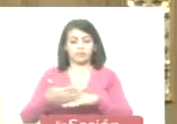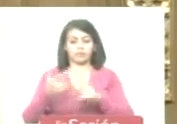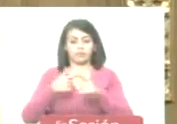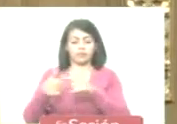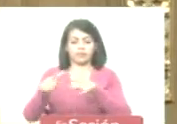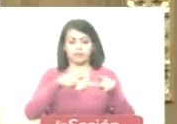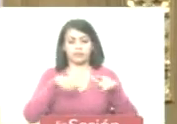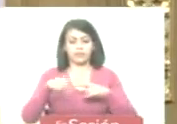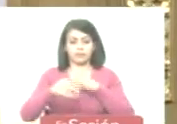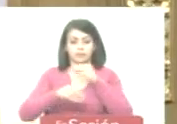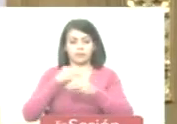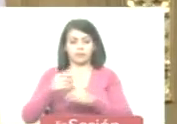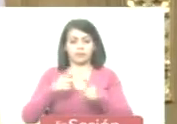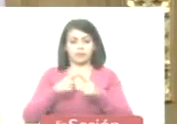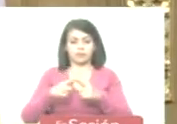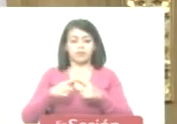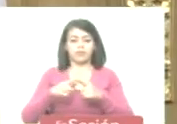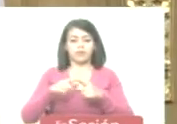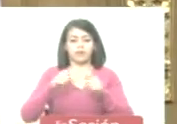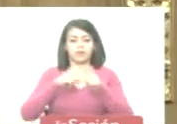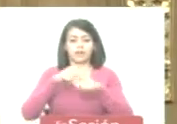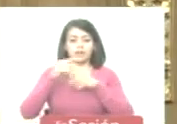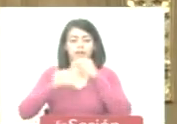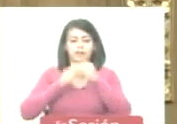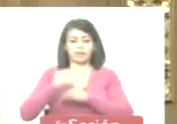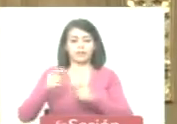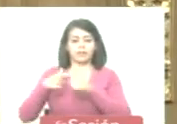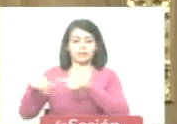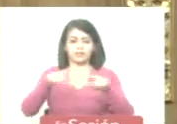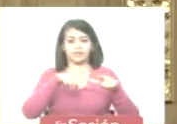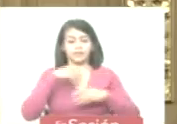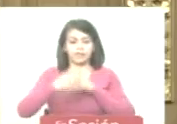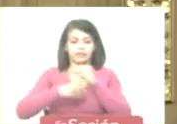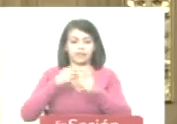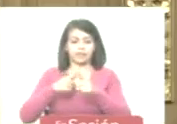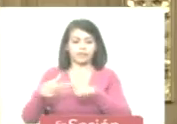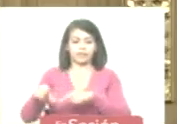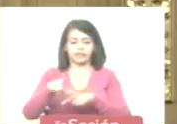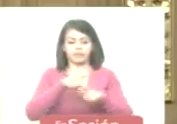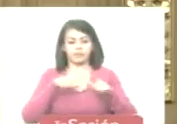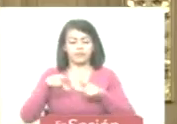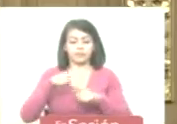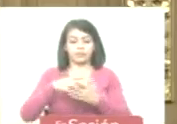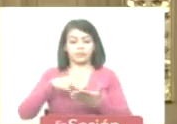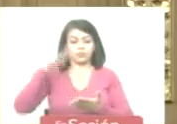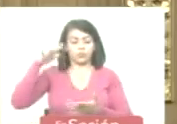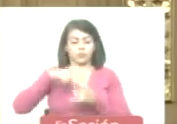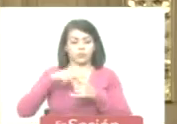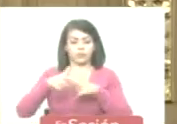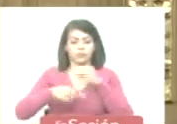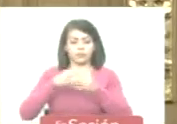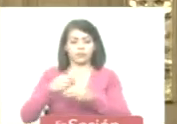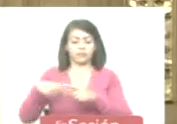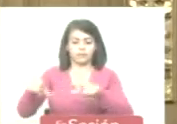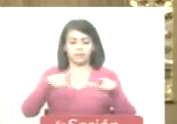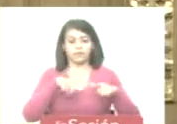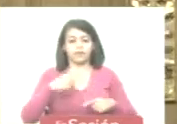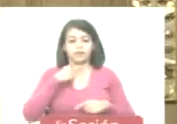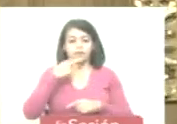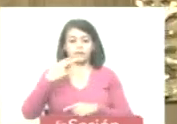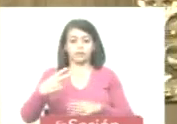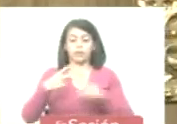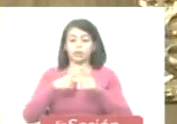rumbos, artista labrando pueblos, hombre retoñando patrias, picando glorias, tropero. La voz del